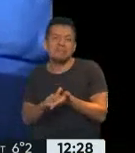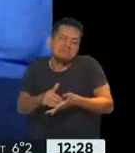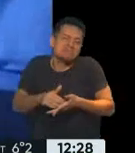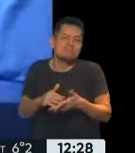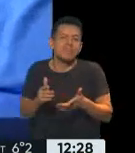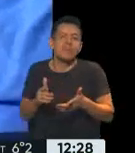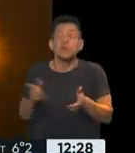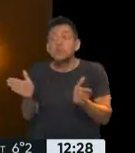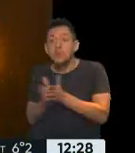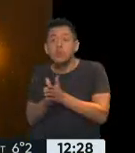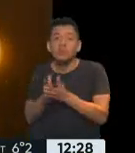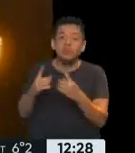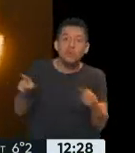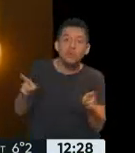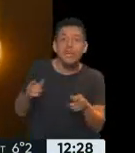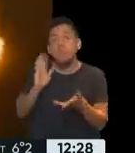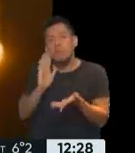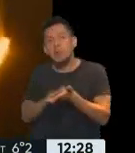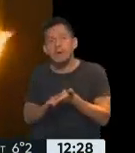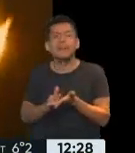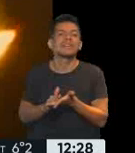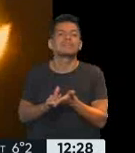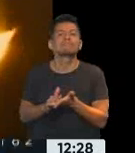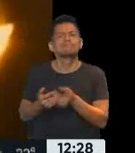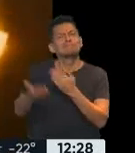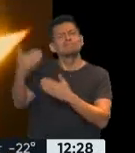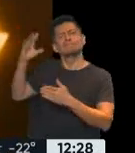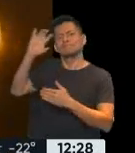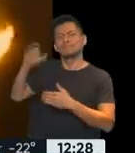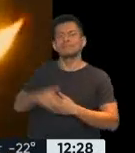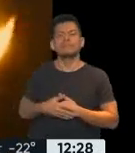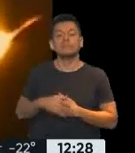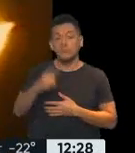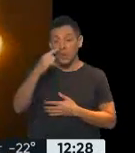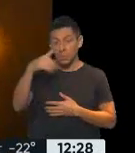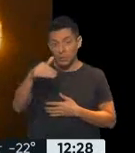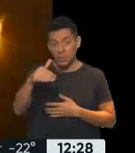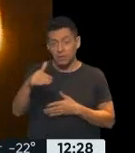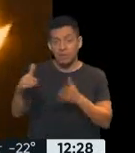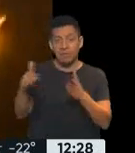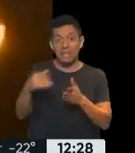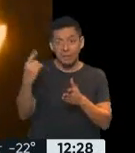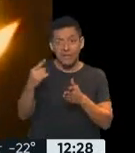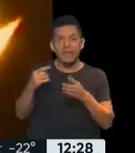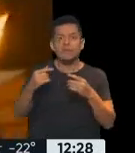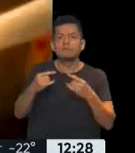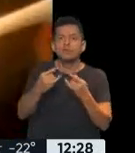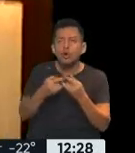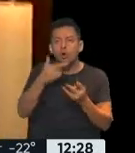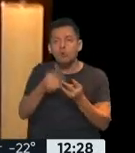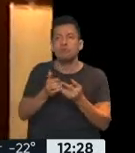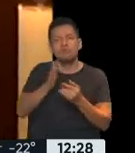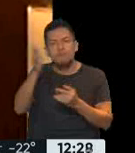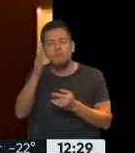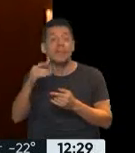hacer canciones juntos y, bueno, volver un poco a la fuente, ¿no? Ahora en junio arrancaría la primera parte del tour, vamos para España